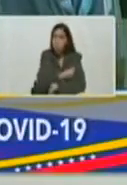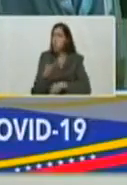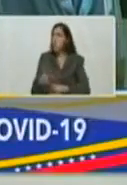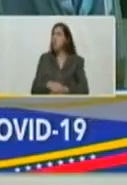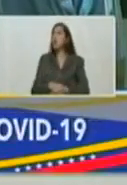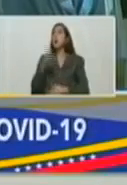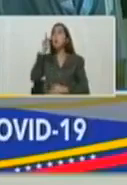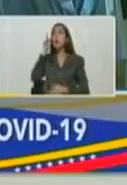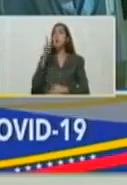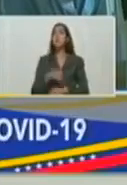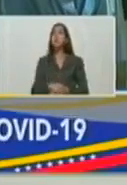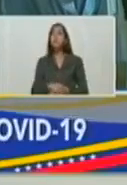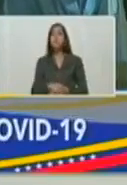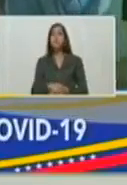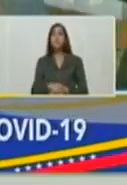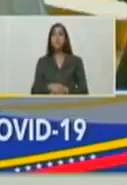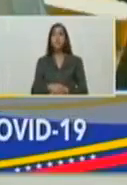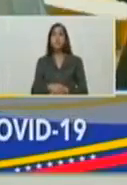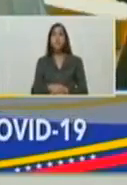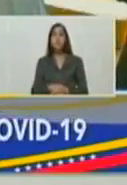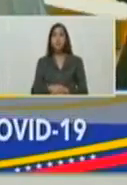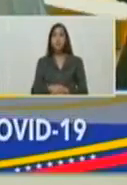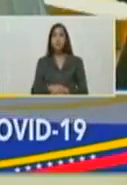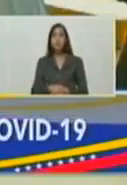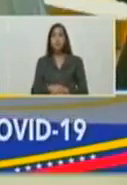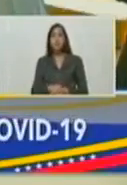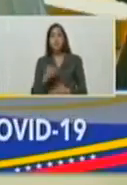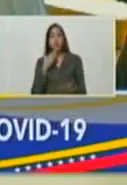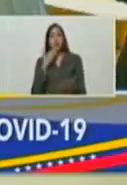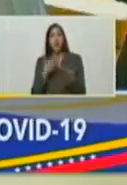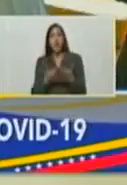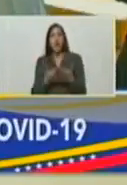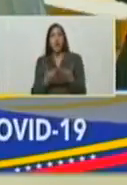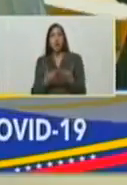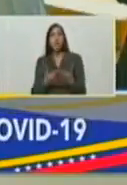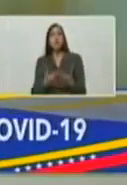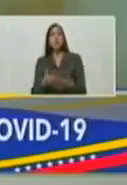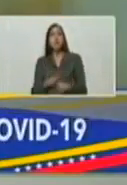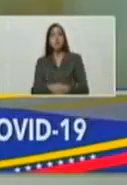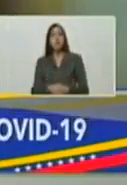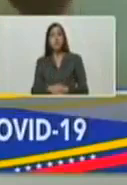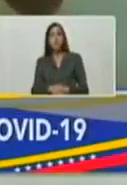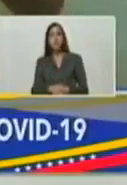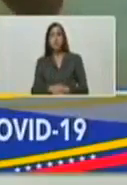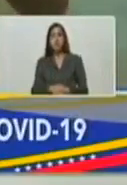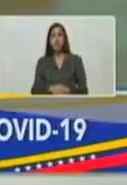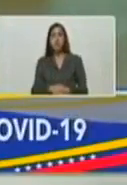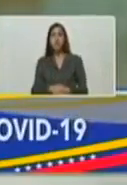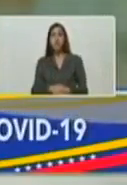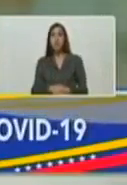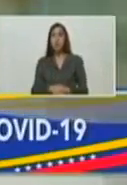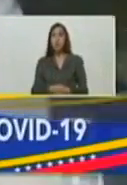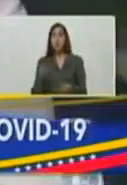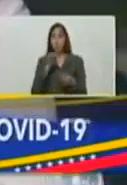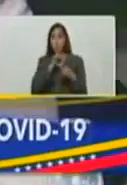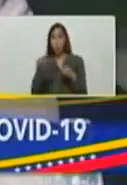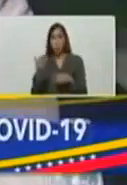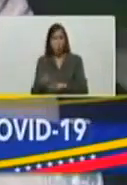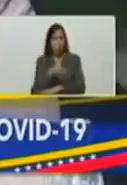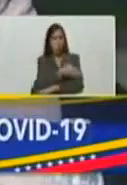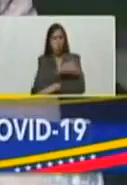vicepresidenta? Bueno, muchas gracias, presidente. Hace apenas una semana, exactamente el